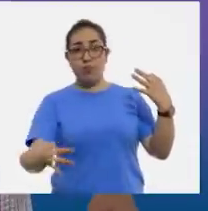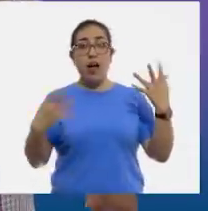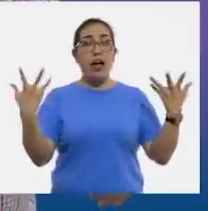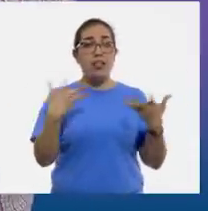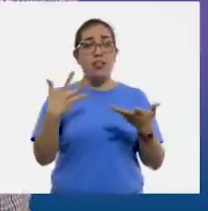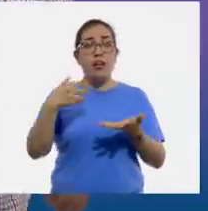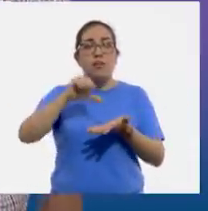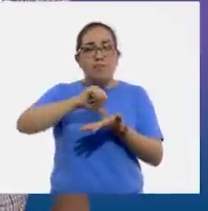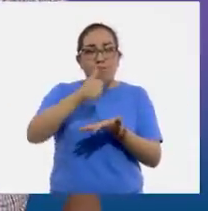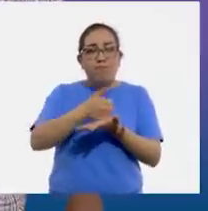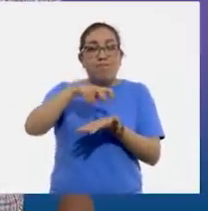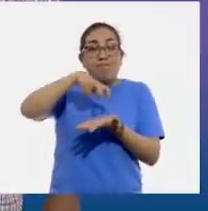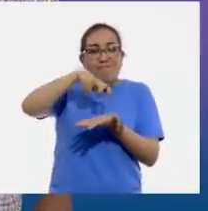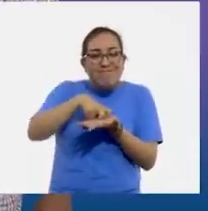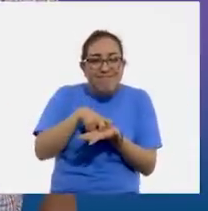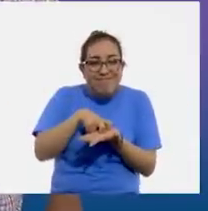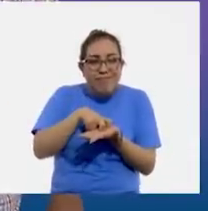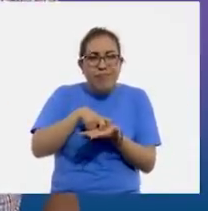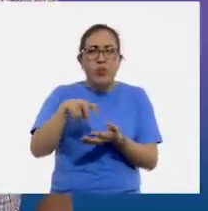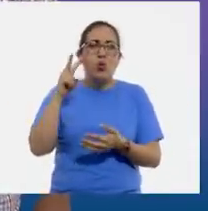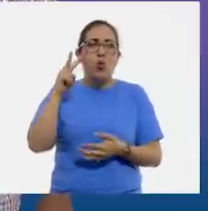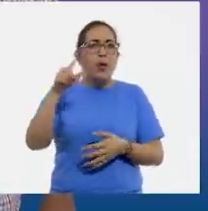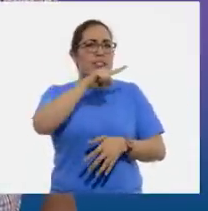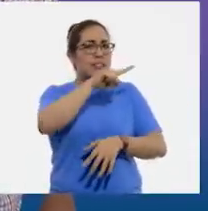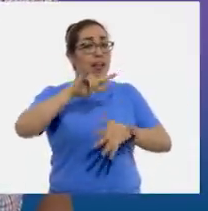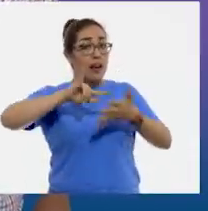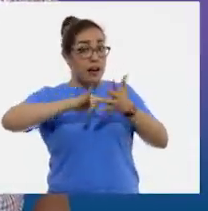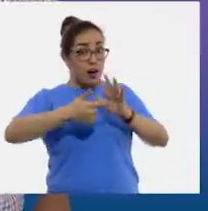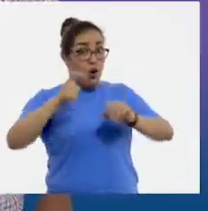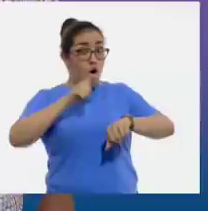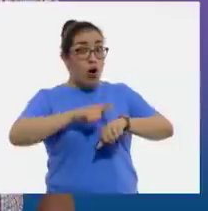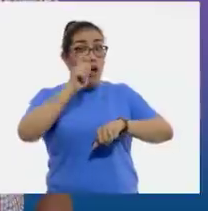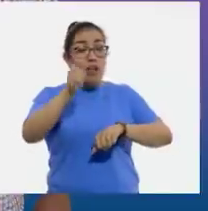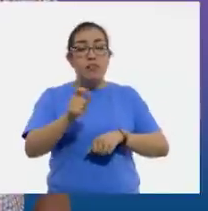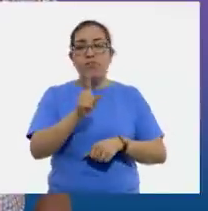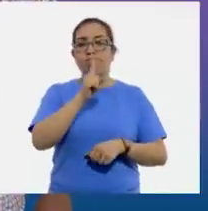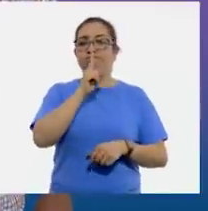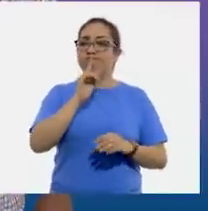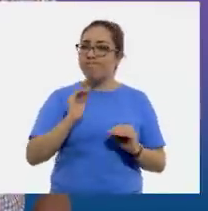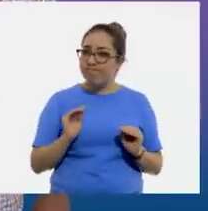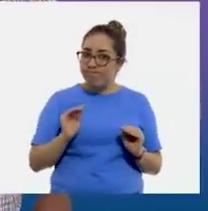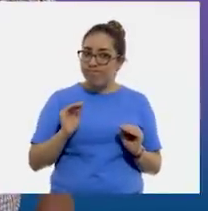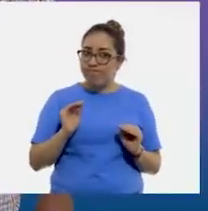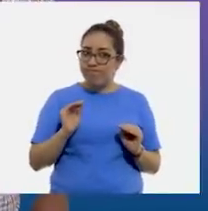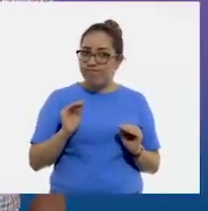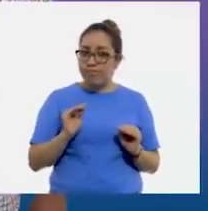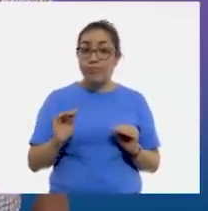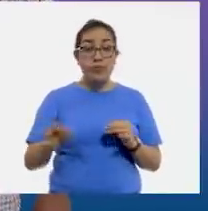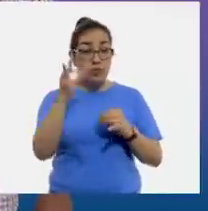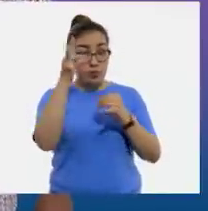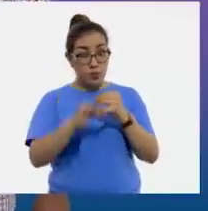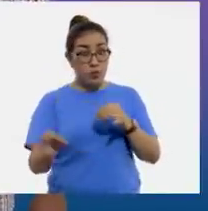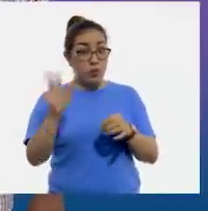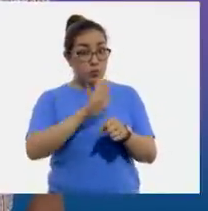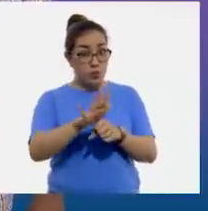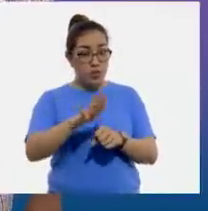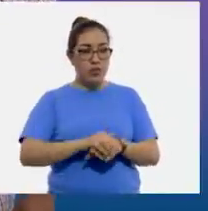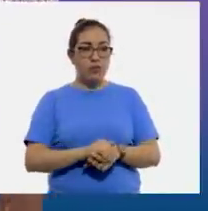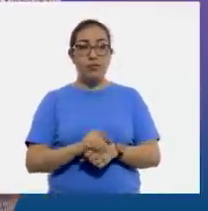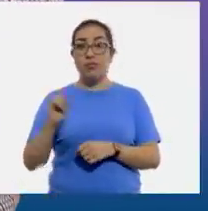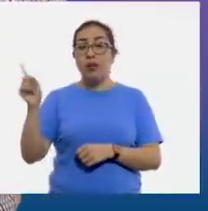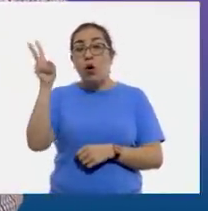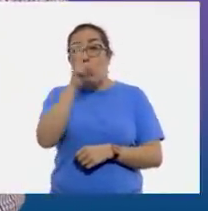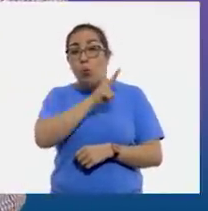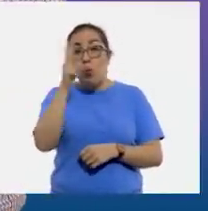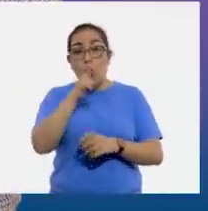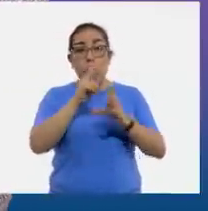agachamos. Si miras el reloj, haremos señal de silencio. Shh, shh. Y por último, si miras cómo el